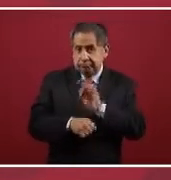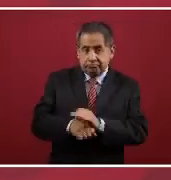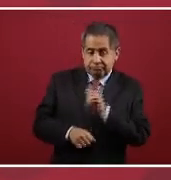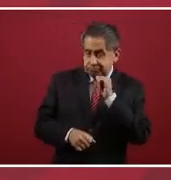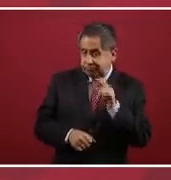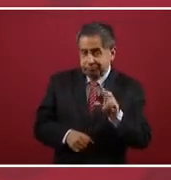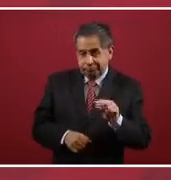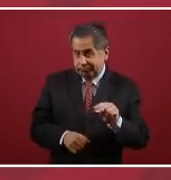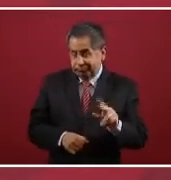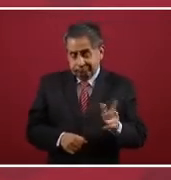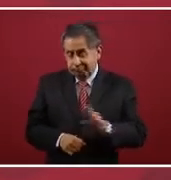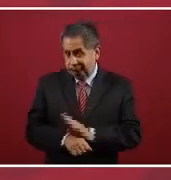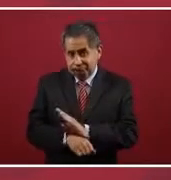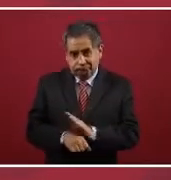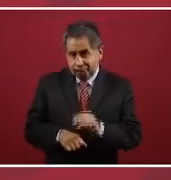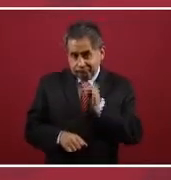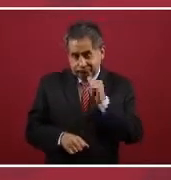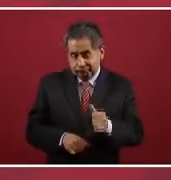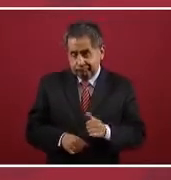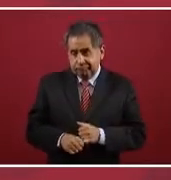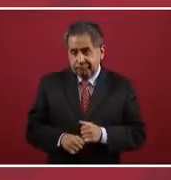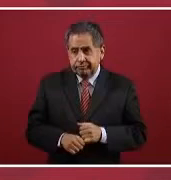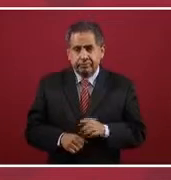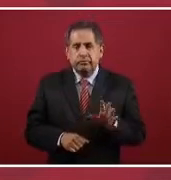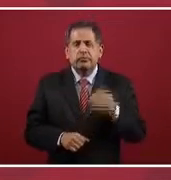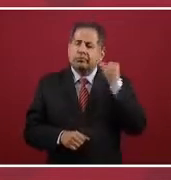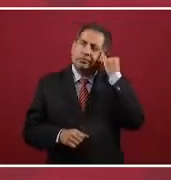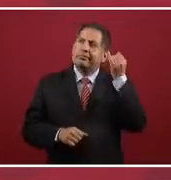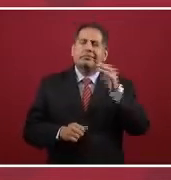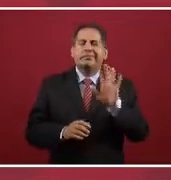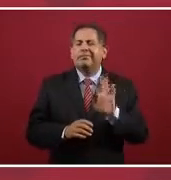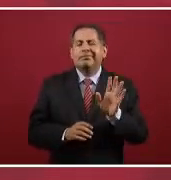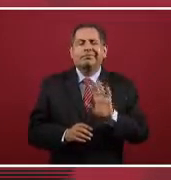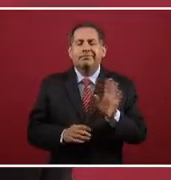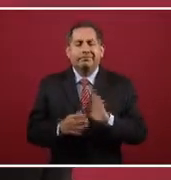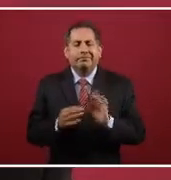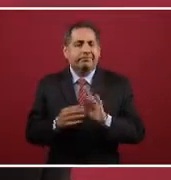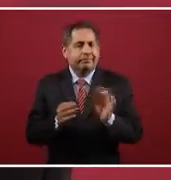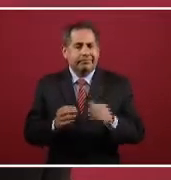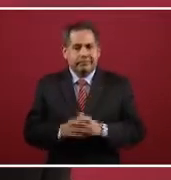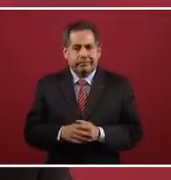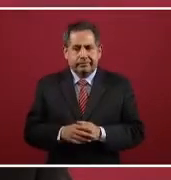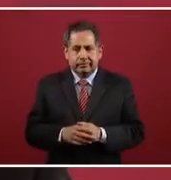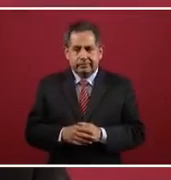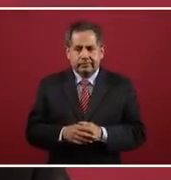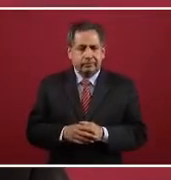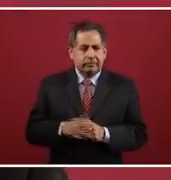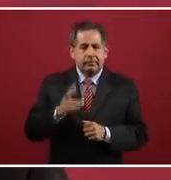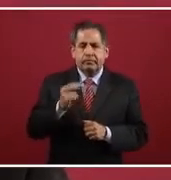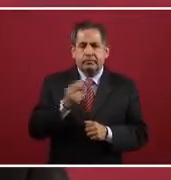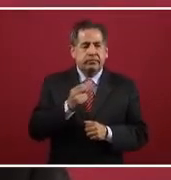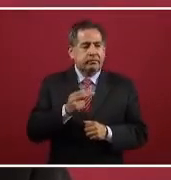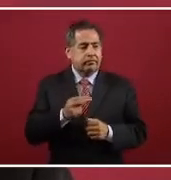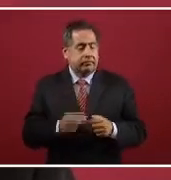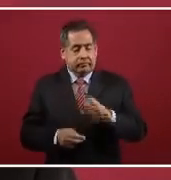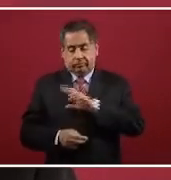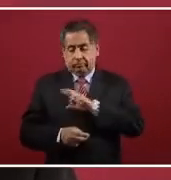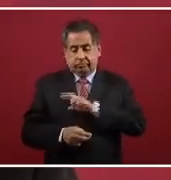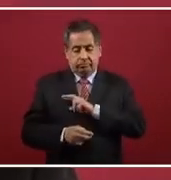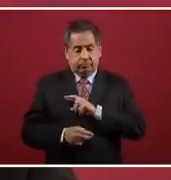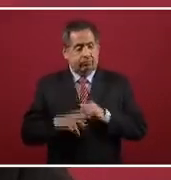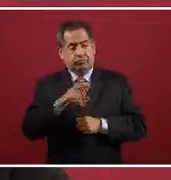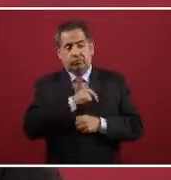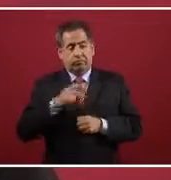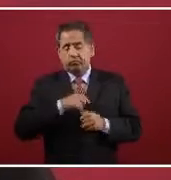no es un asunto ideológico decir estoy en contra de las privatizaciones,